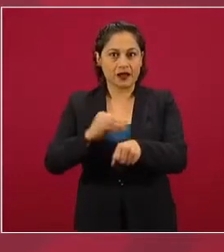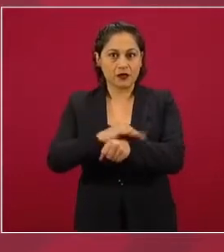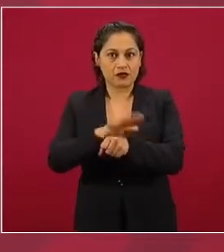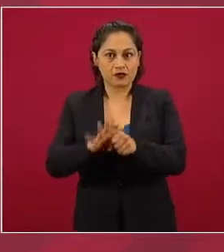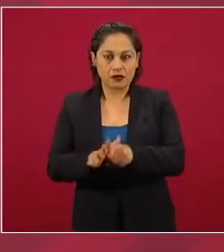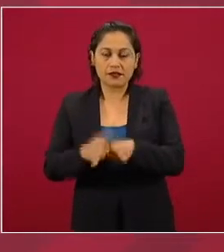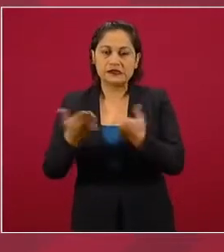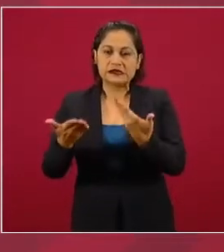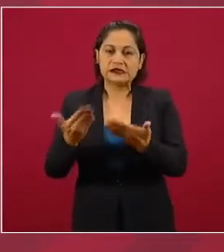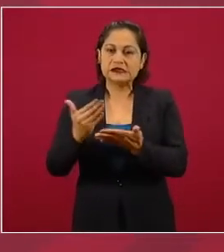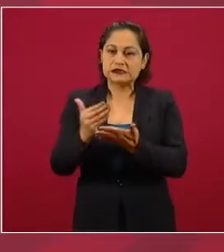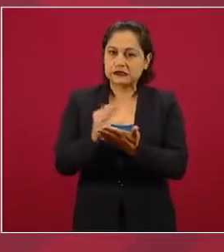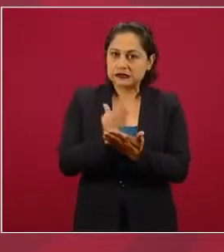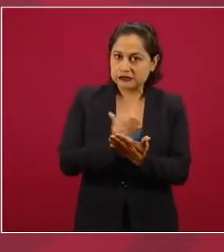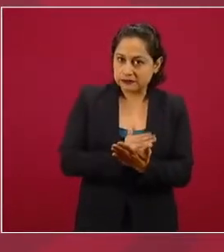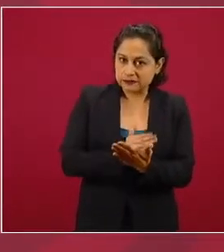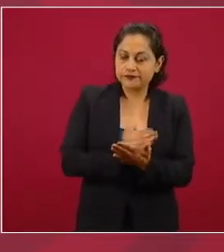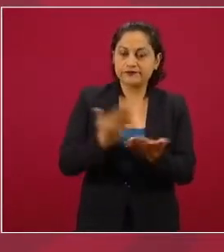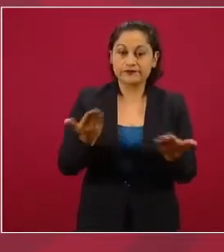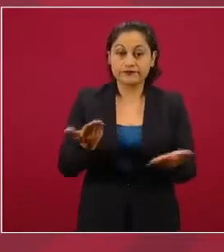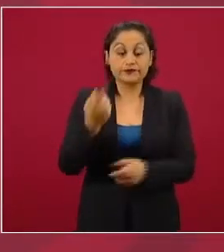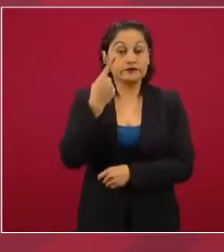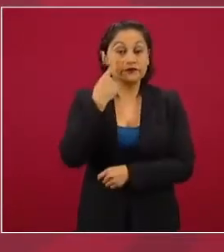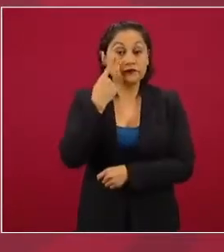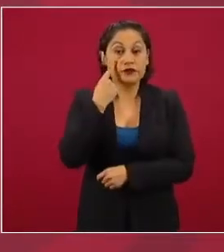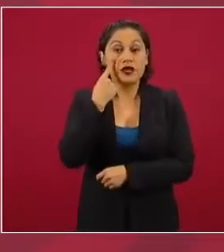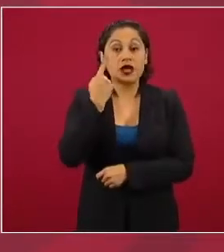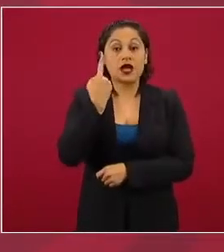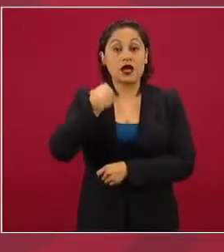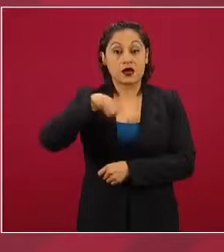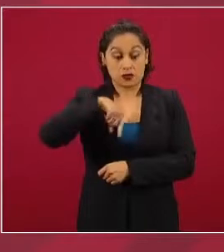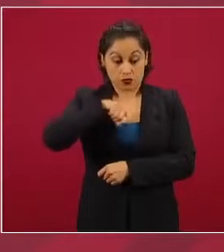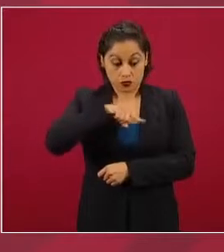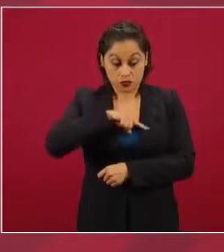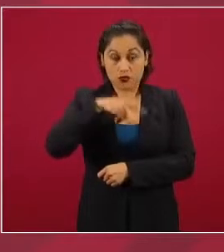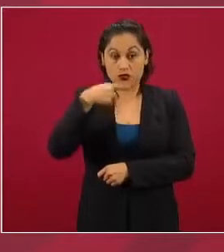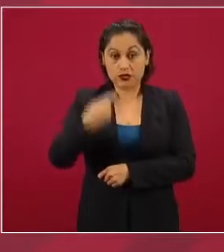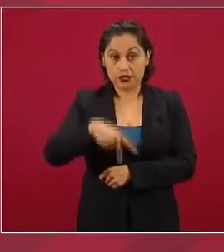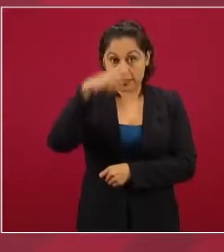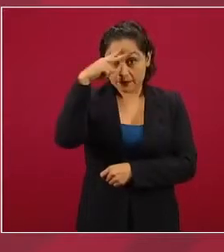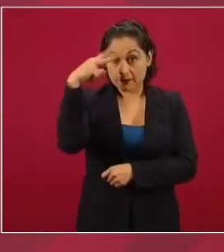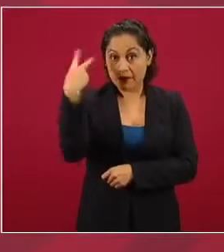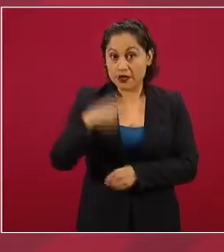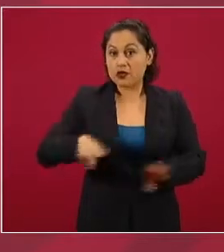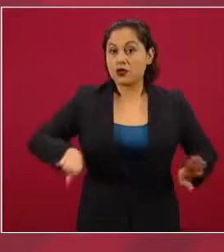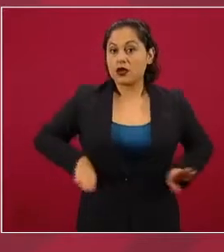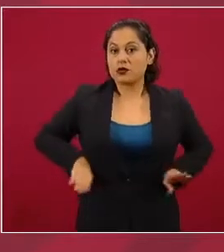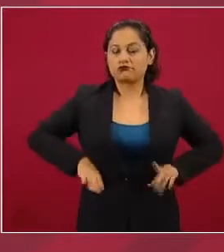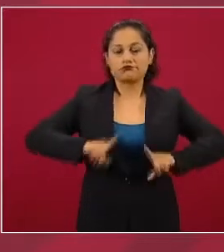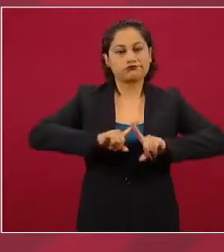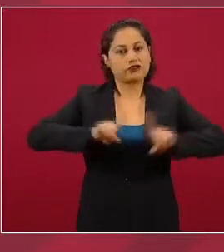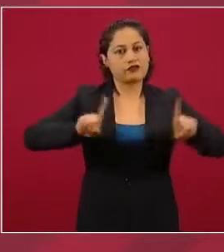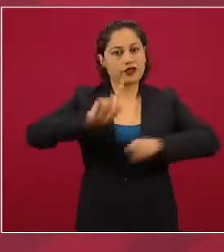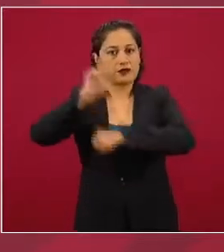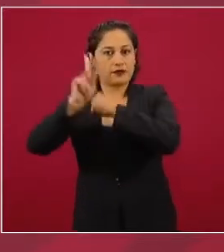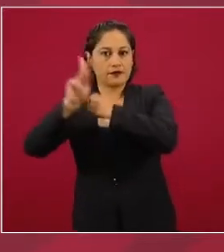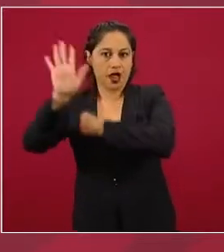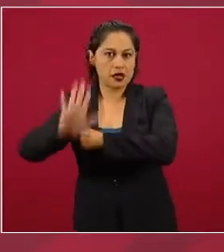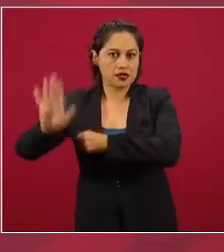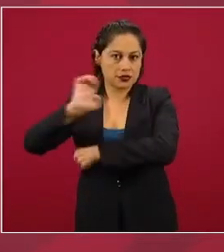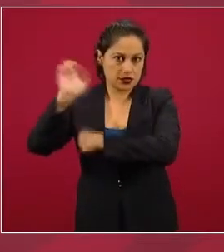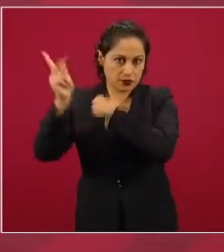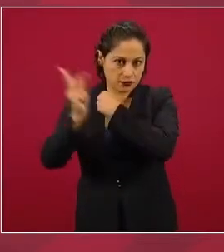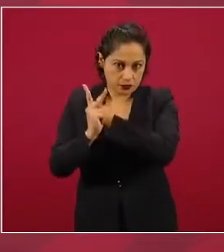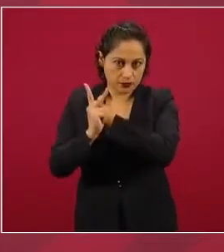que no son equivalentes a lo que viven nuestros hermanos de Europa. En este mosaico epidemiológico